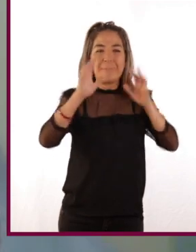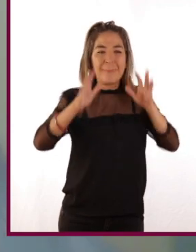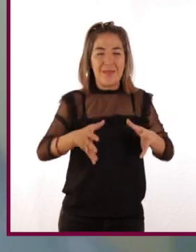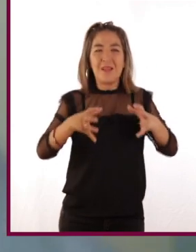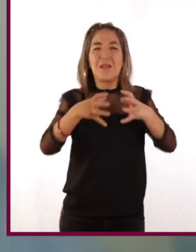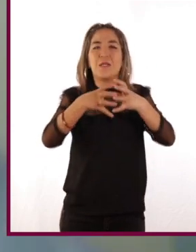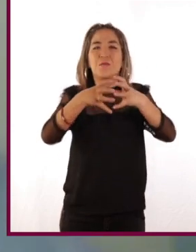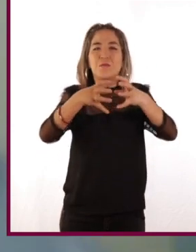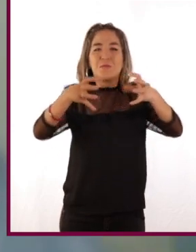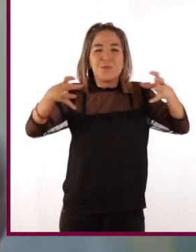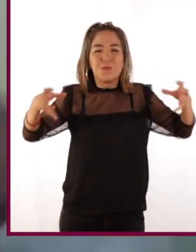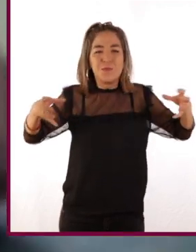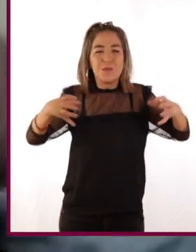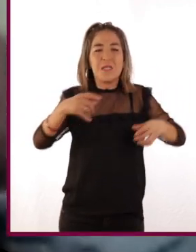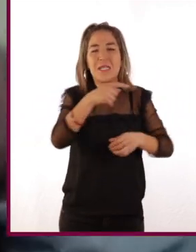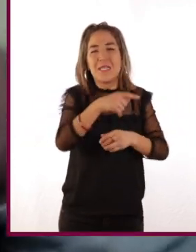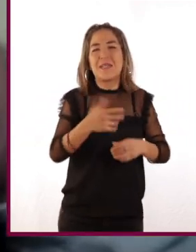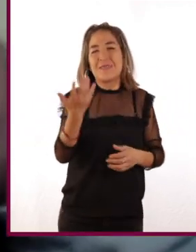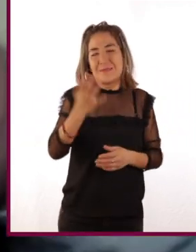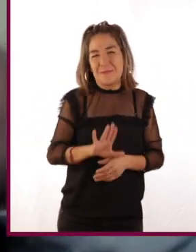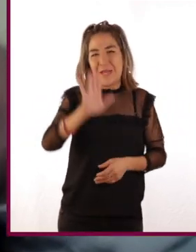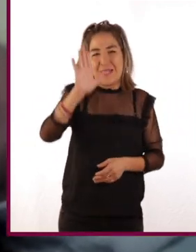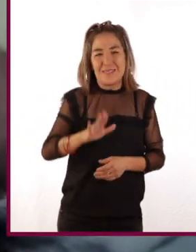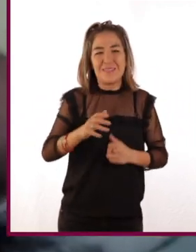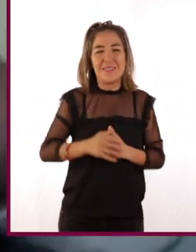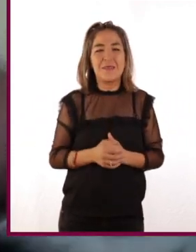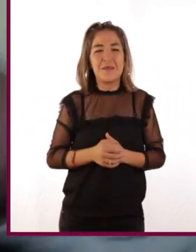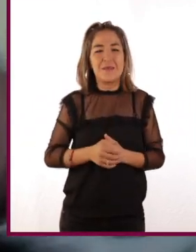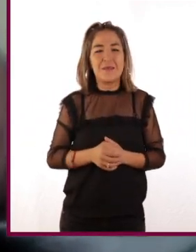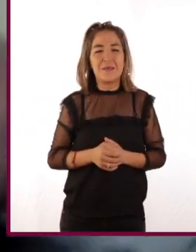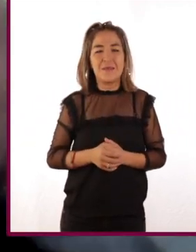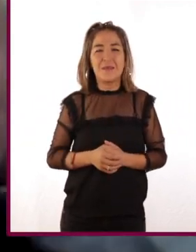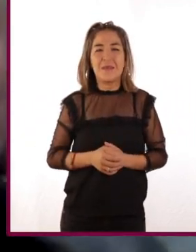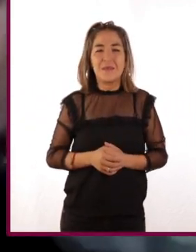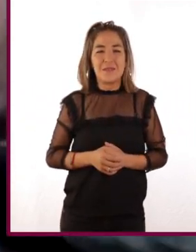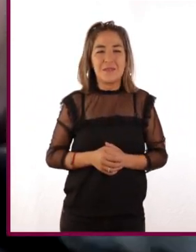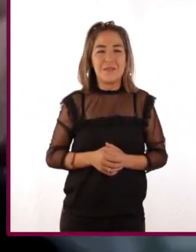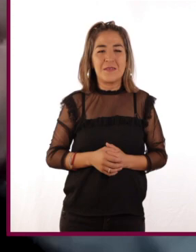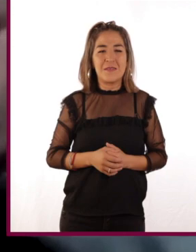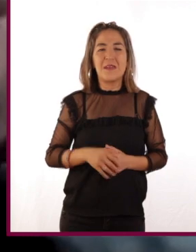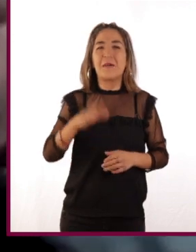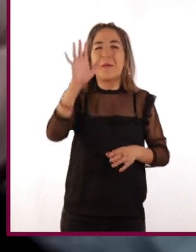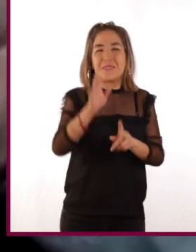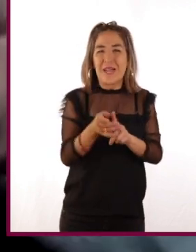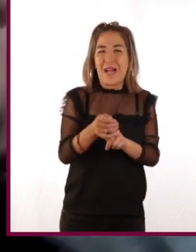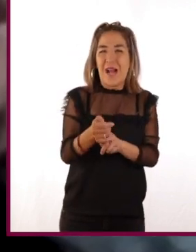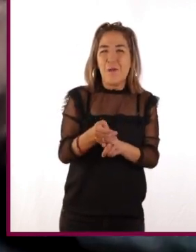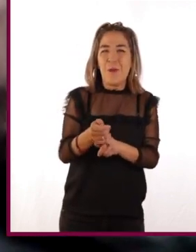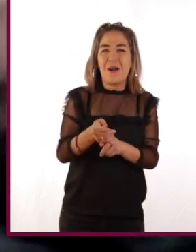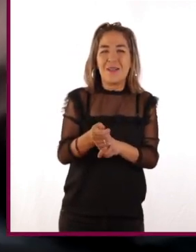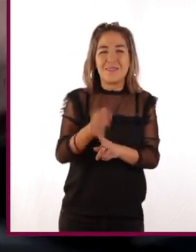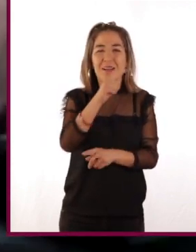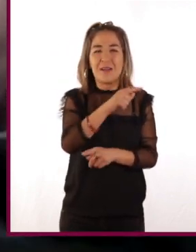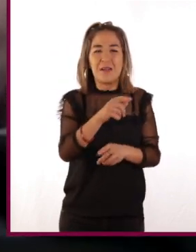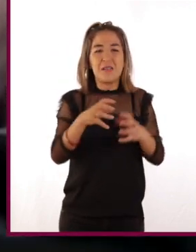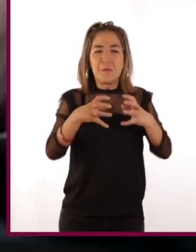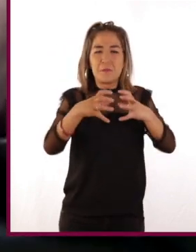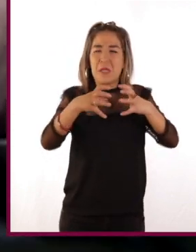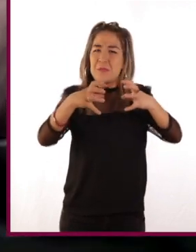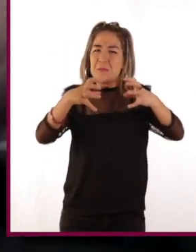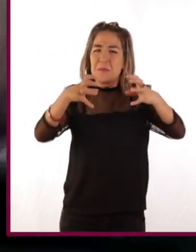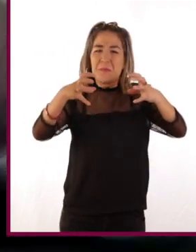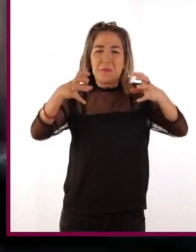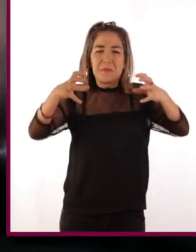Ya se hizo así como digamos, una especie relacionando como la forma de un cacahuate, y lo puedo